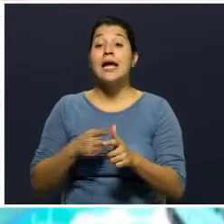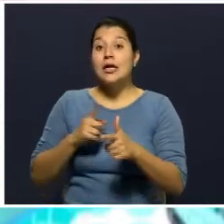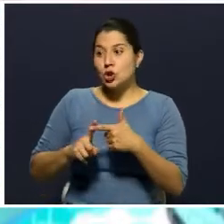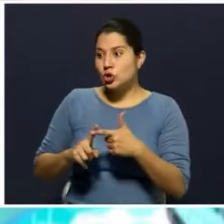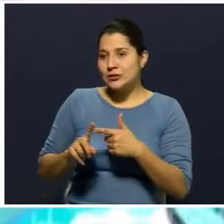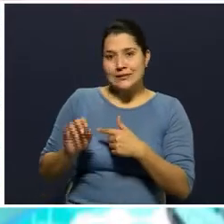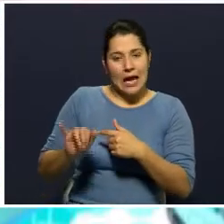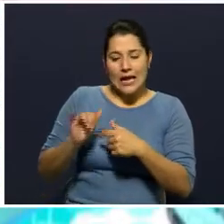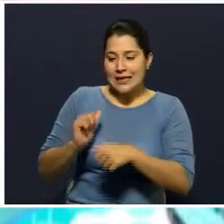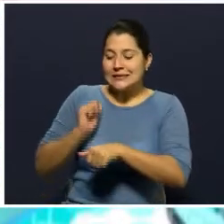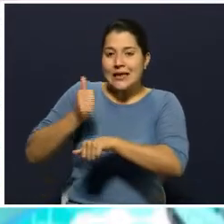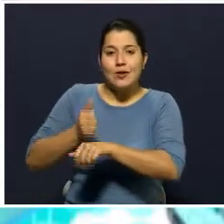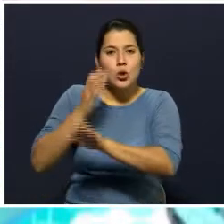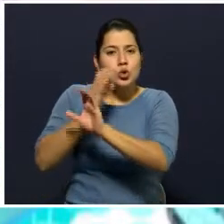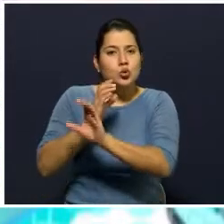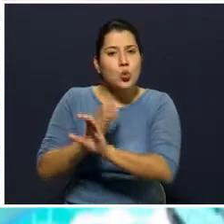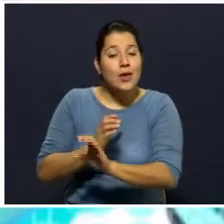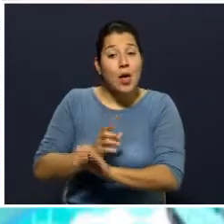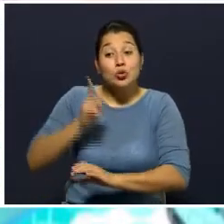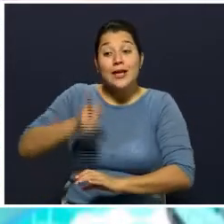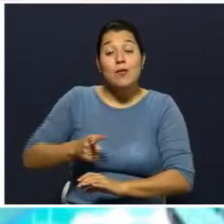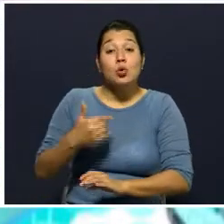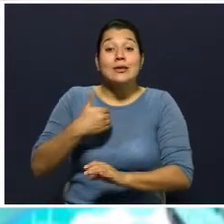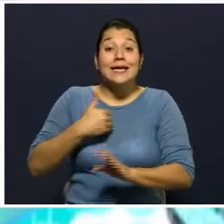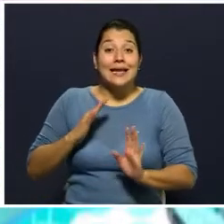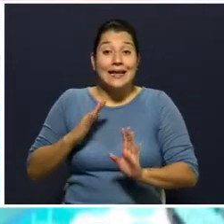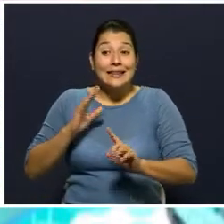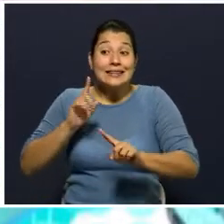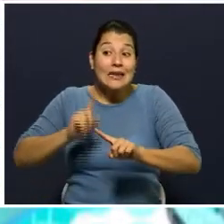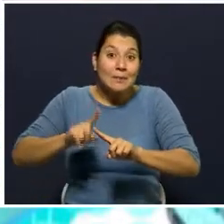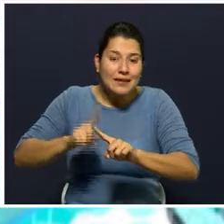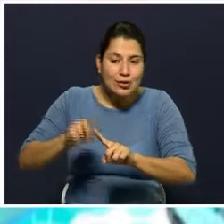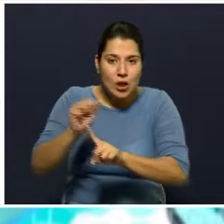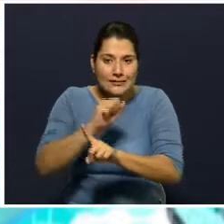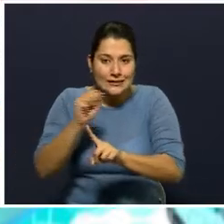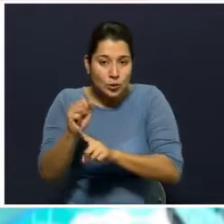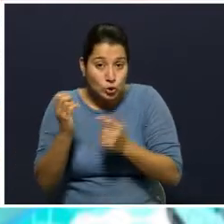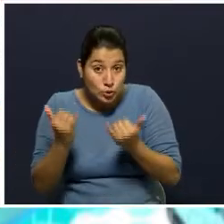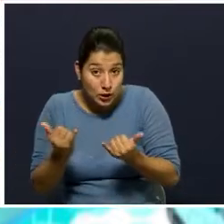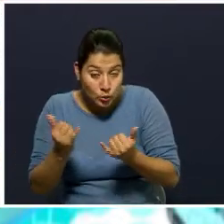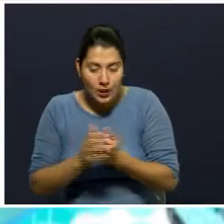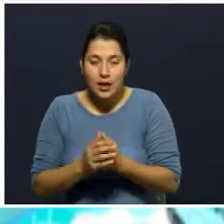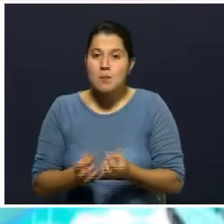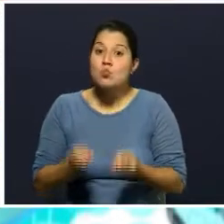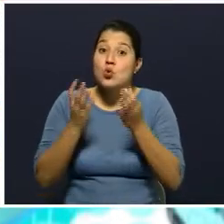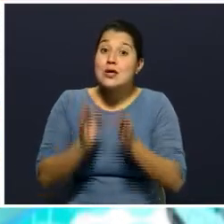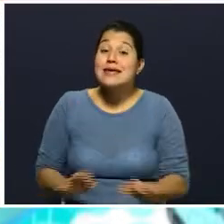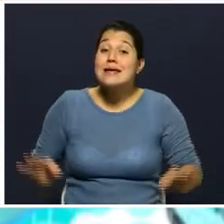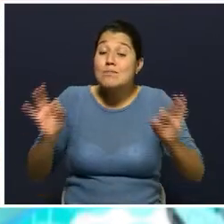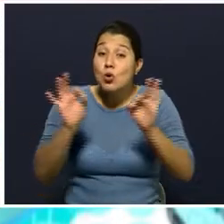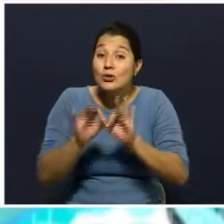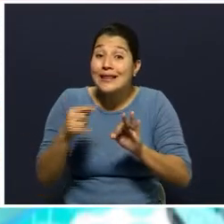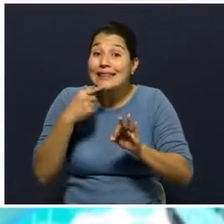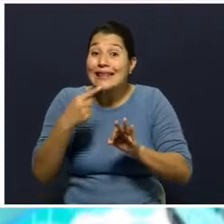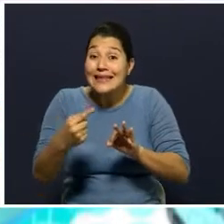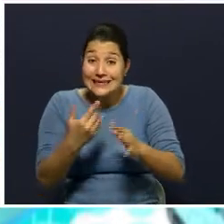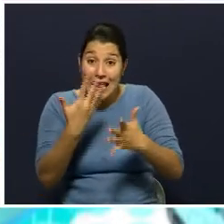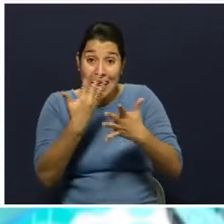establecido las medidas que se van tomando conforme se van presentando distintos escenarios. Es importantísimo decir que en el sistema